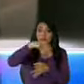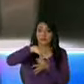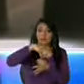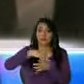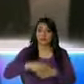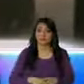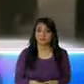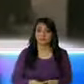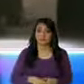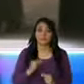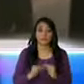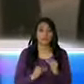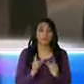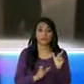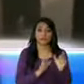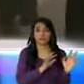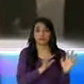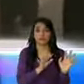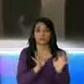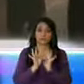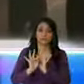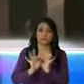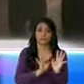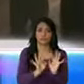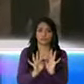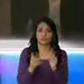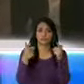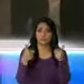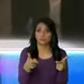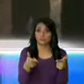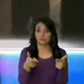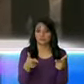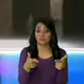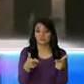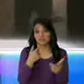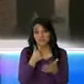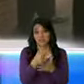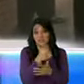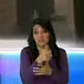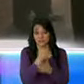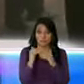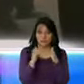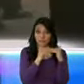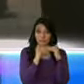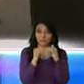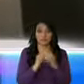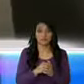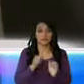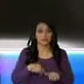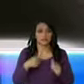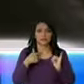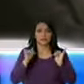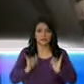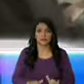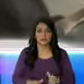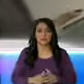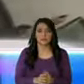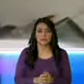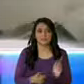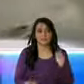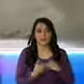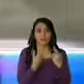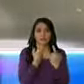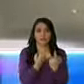Vemos poco a poco concentrando ciudadanos a esta vigilia que es denominada por la democracia. Sí, sí voy a quedarme hasta que nos den los